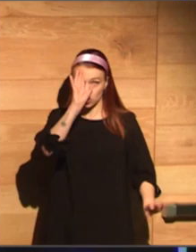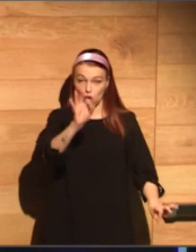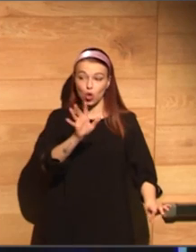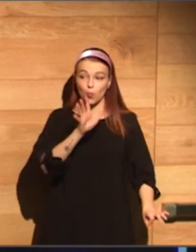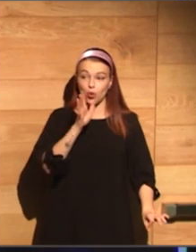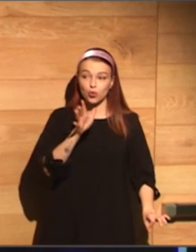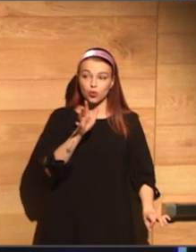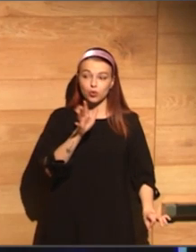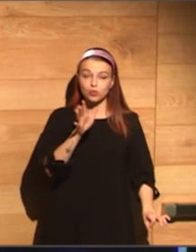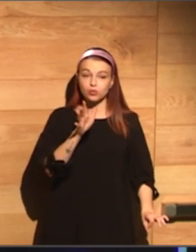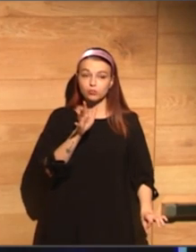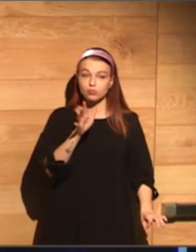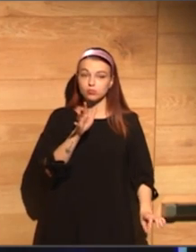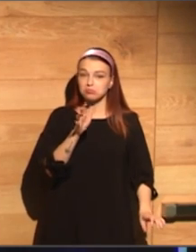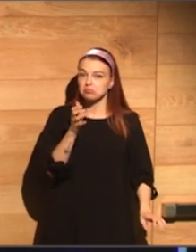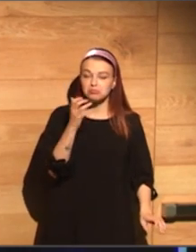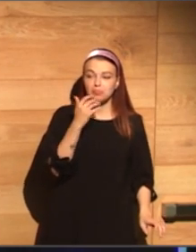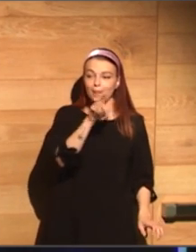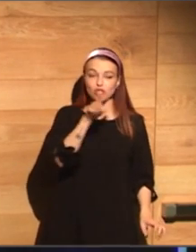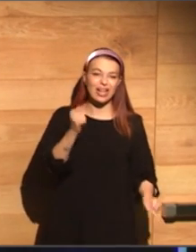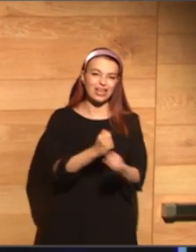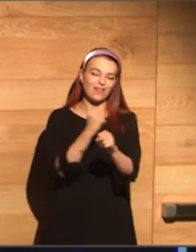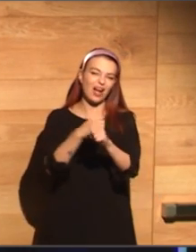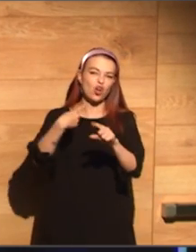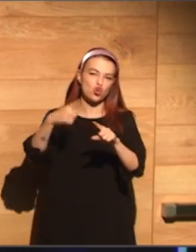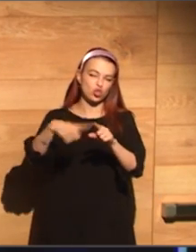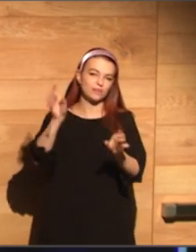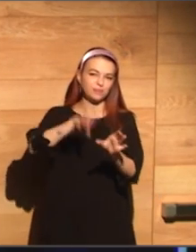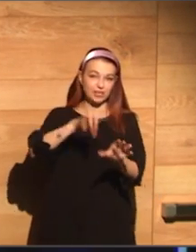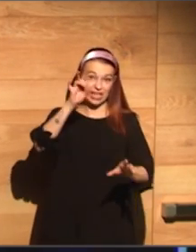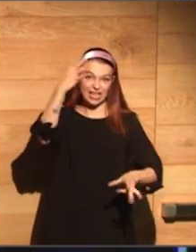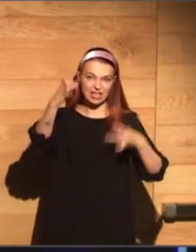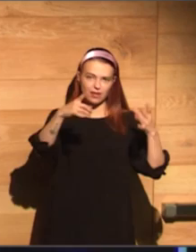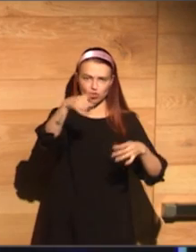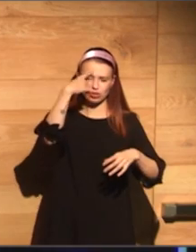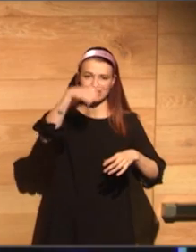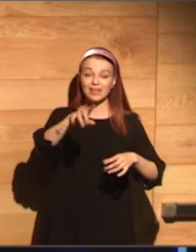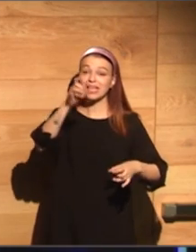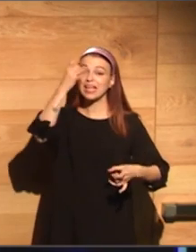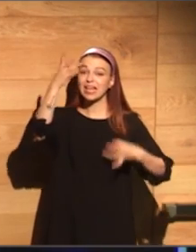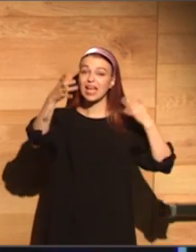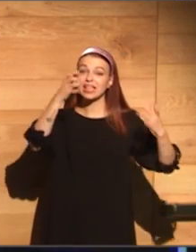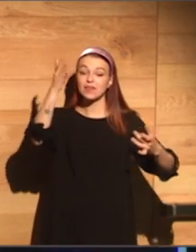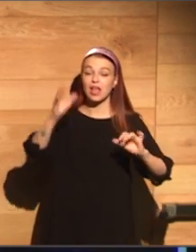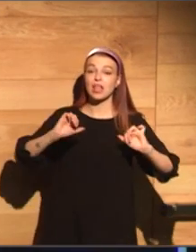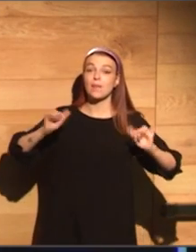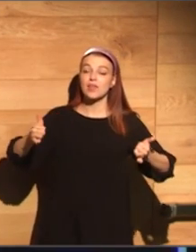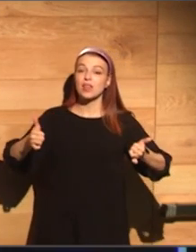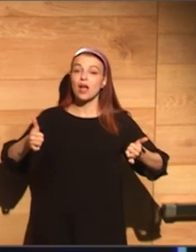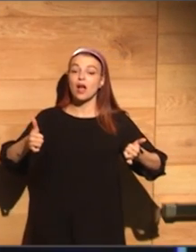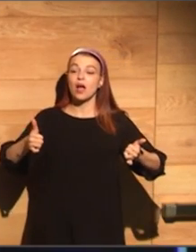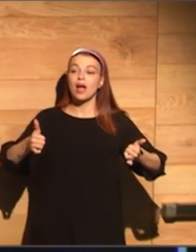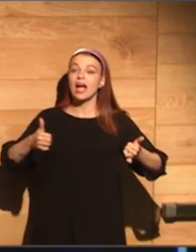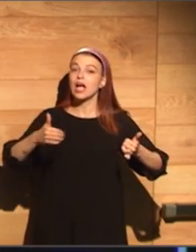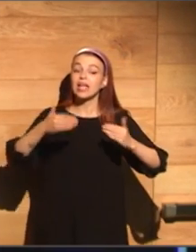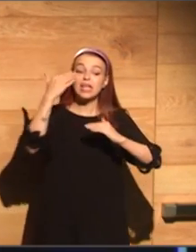cualquiera que... trabaja en cualquier acto de creación, sabe que la creación nace de la restricción necesariamente.